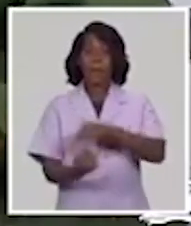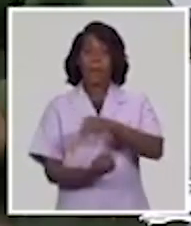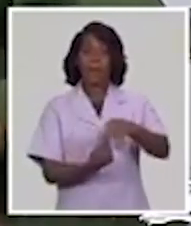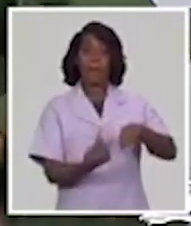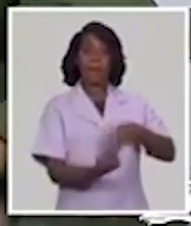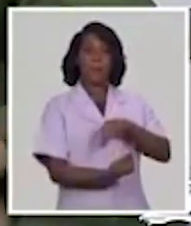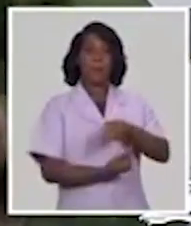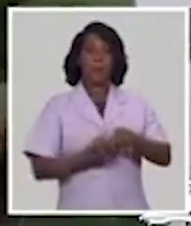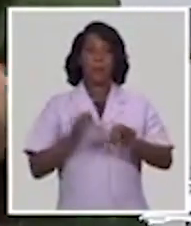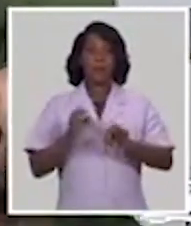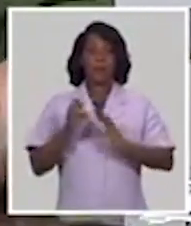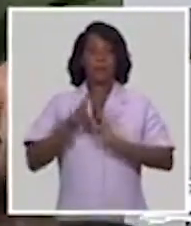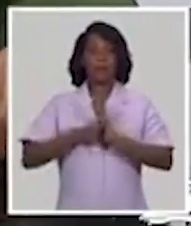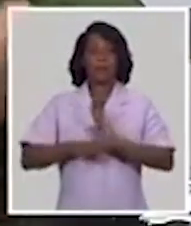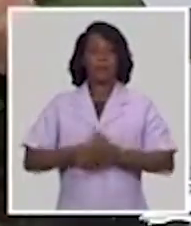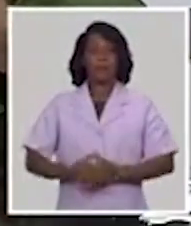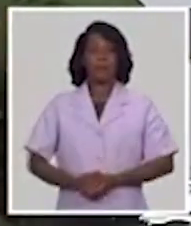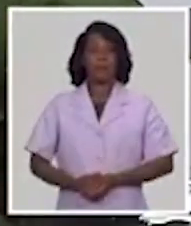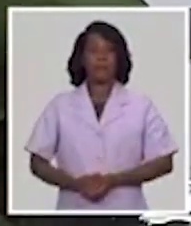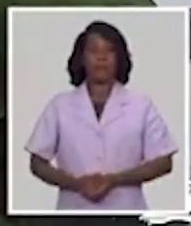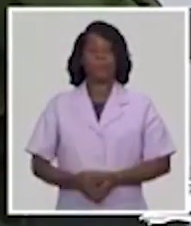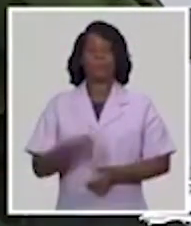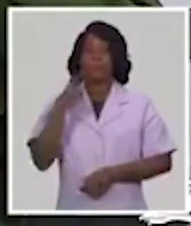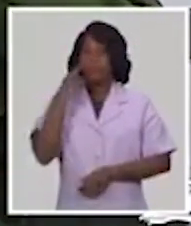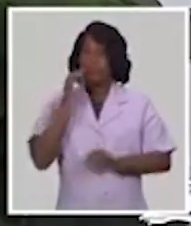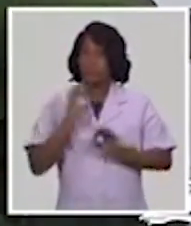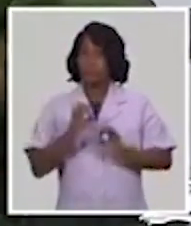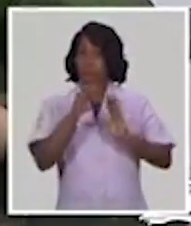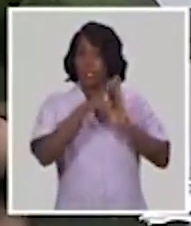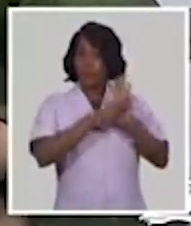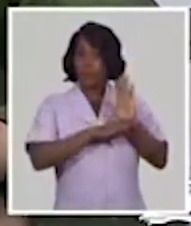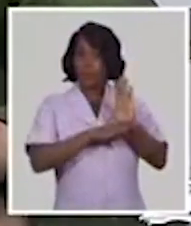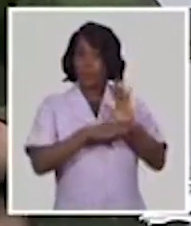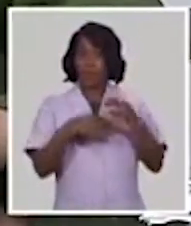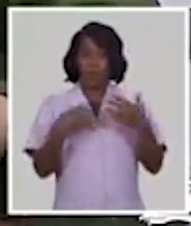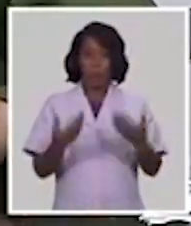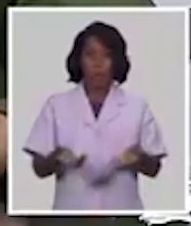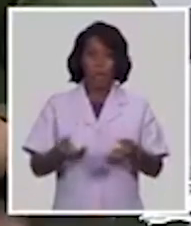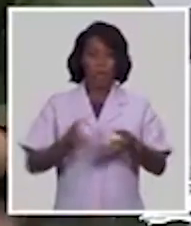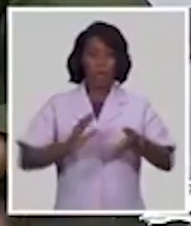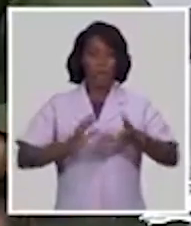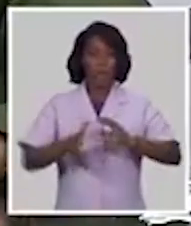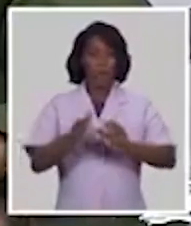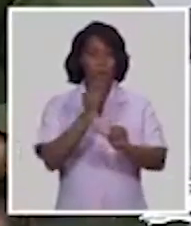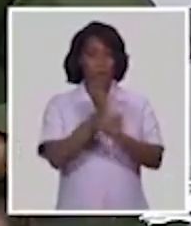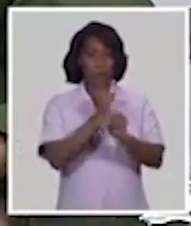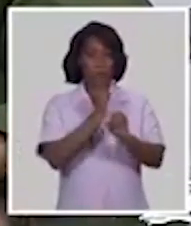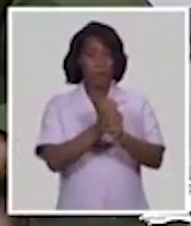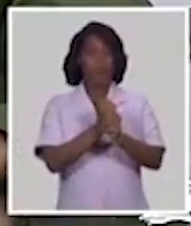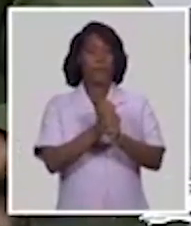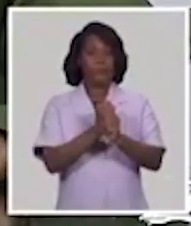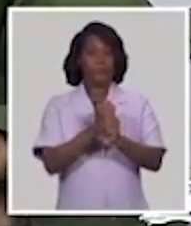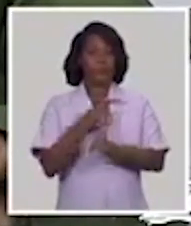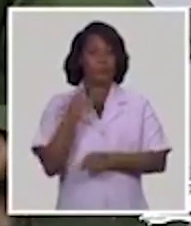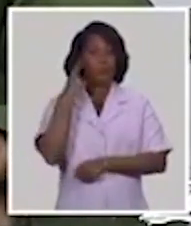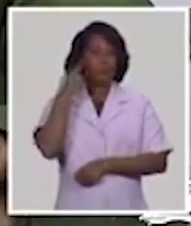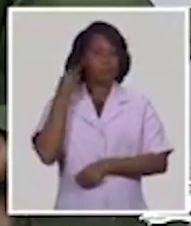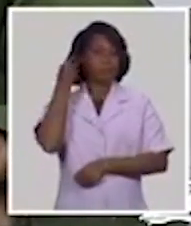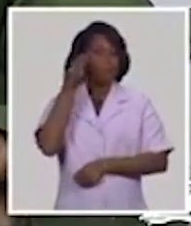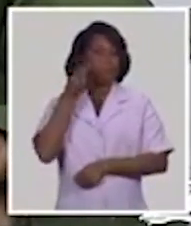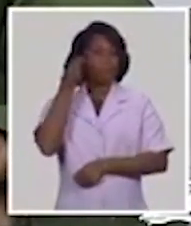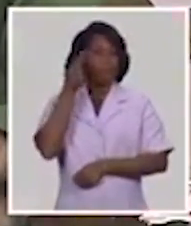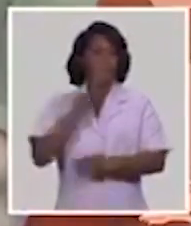En el caso de las medidas sobre la situación laboral, estamos proponiendo que los centros que no sean de producción